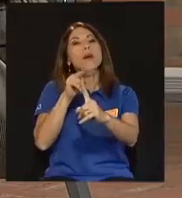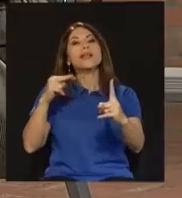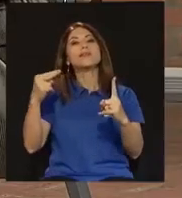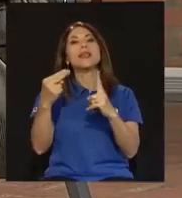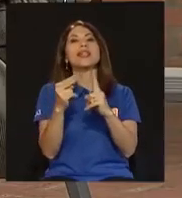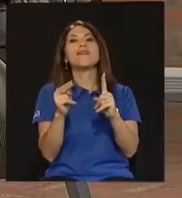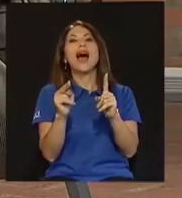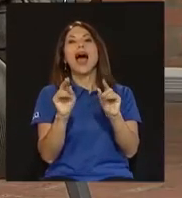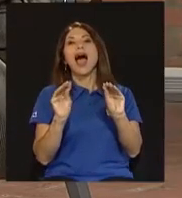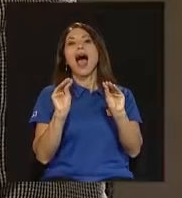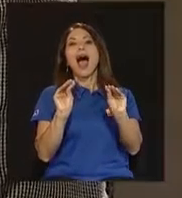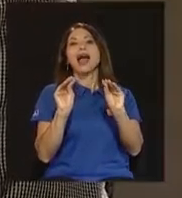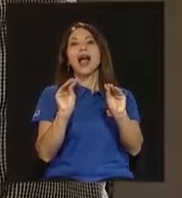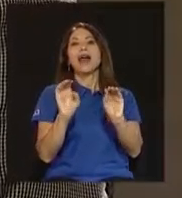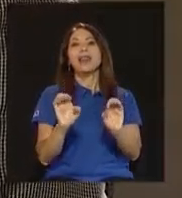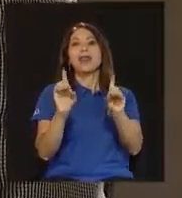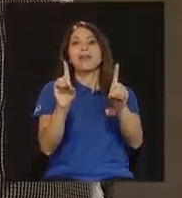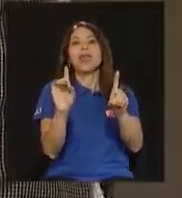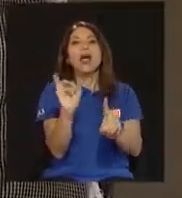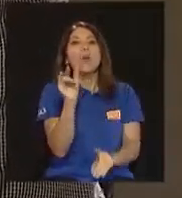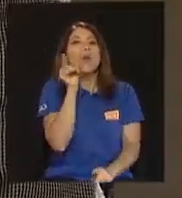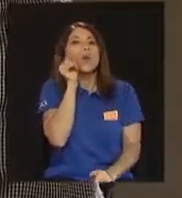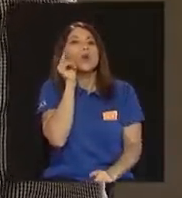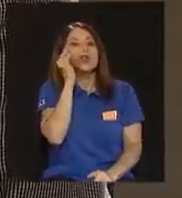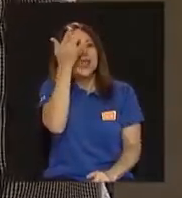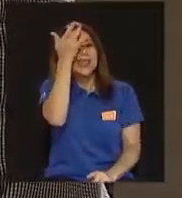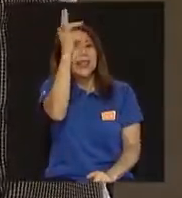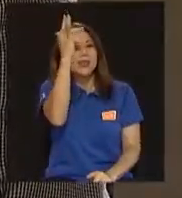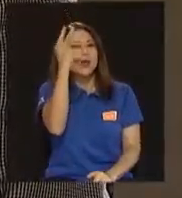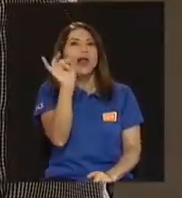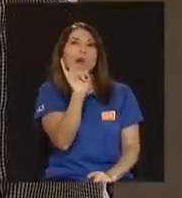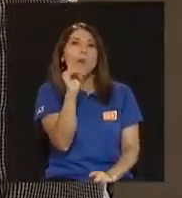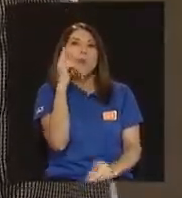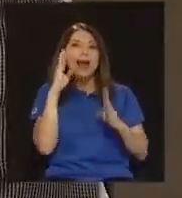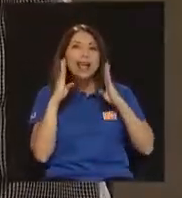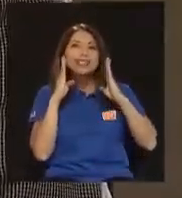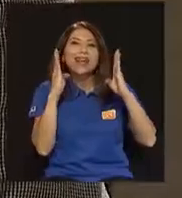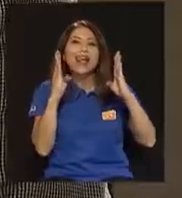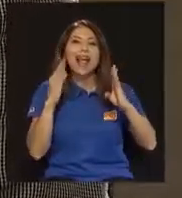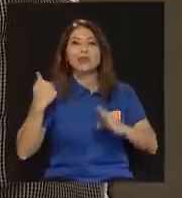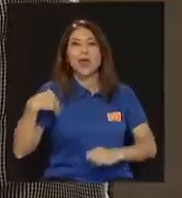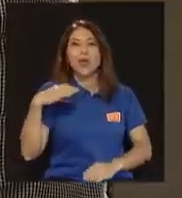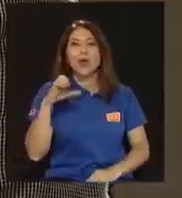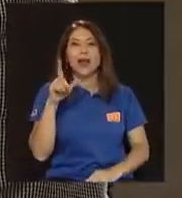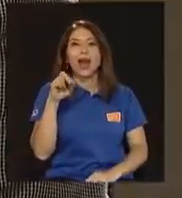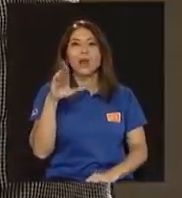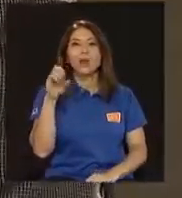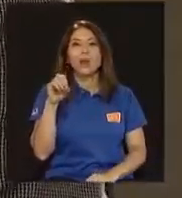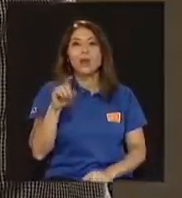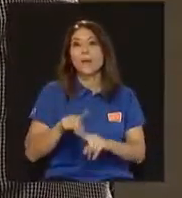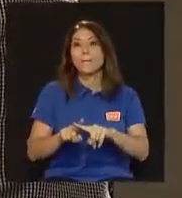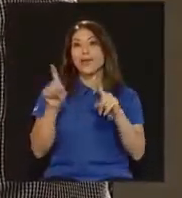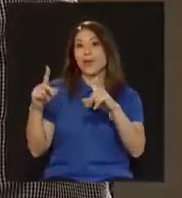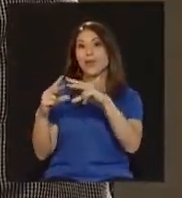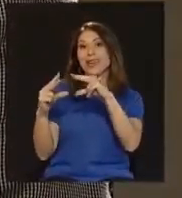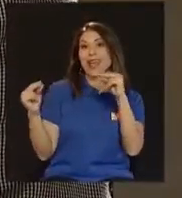una curiosidad intelectual, como para hacerle caso a don Claudio, en Nicaragua uno ve las microfinanzas de